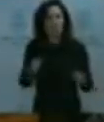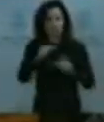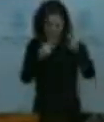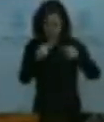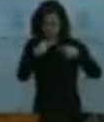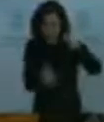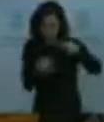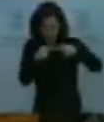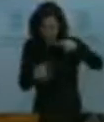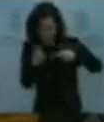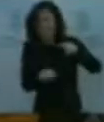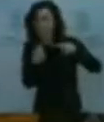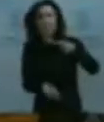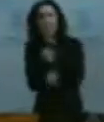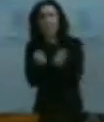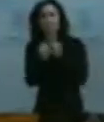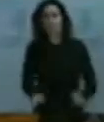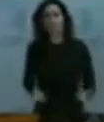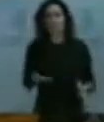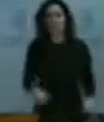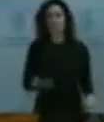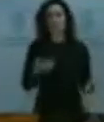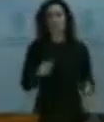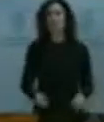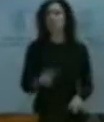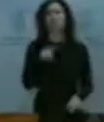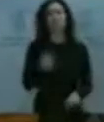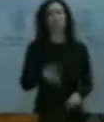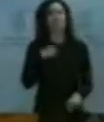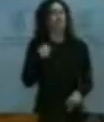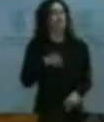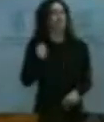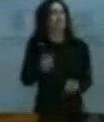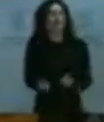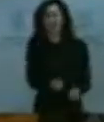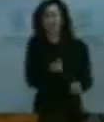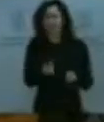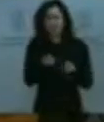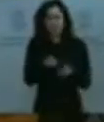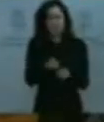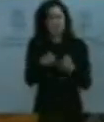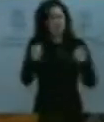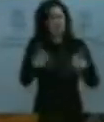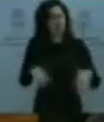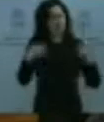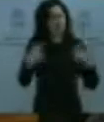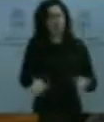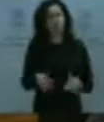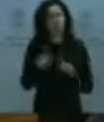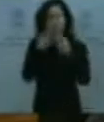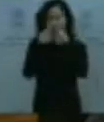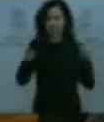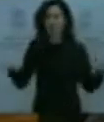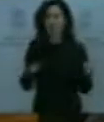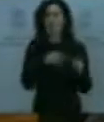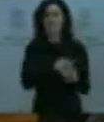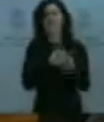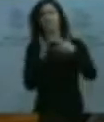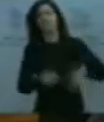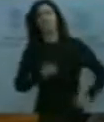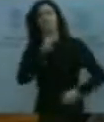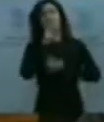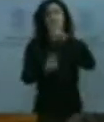de hacernos perder millones de euros al año, decenas de millones. La sindicatura ya advertía en su informe de que los geriátricos públicos atraviesan